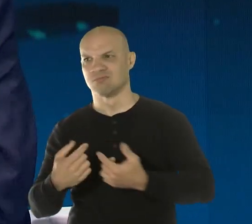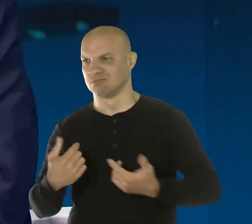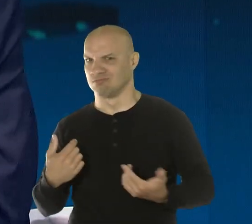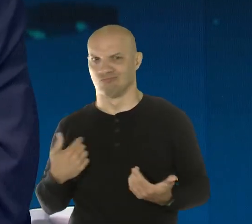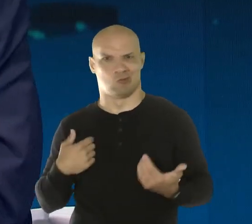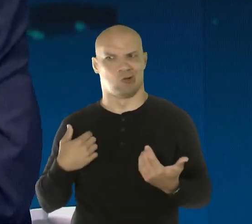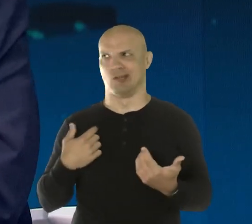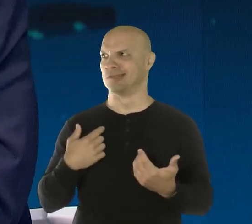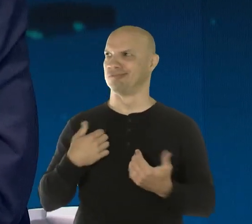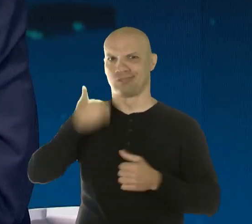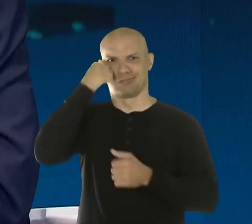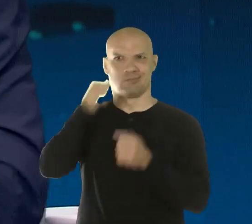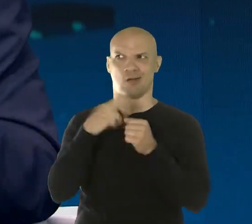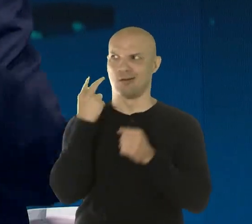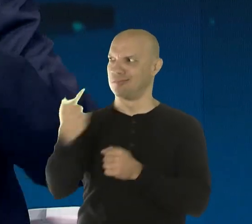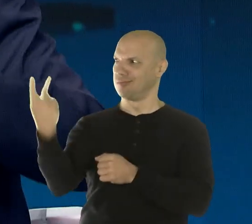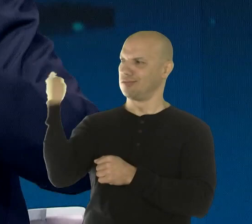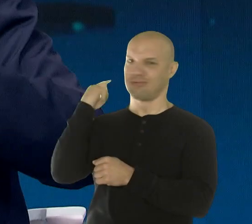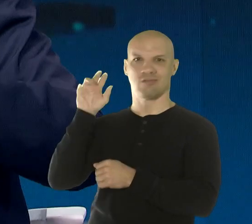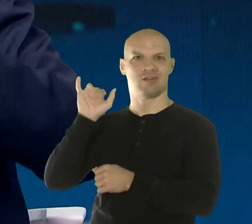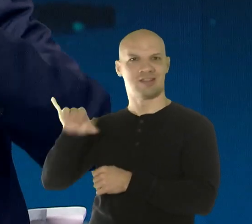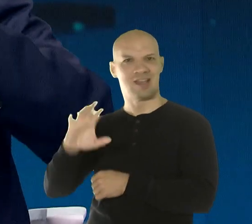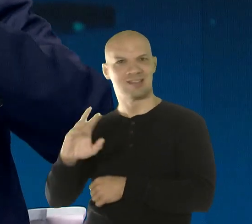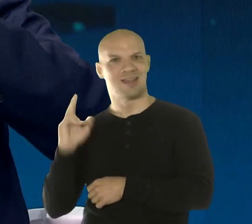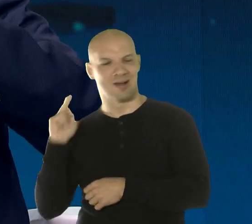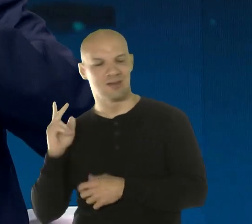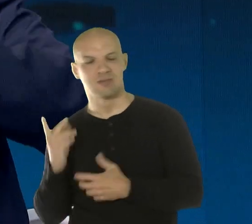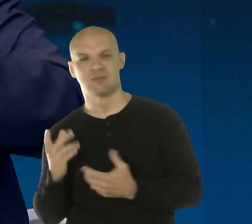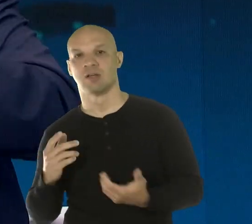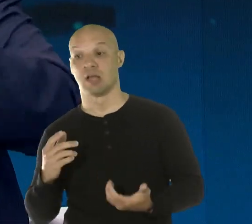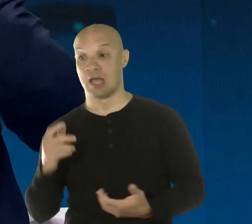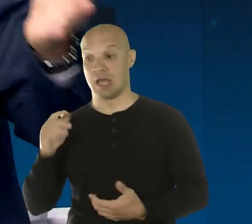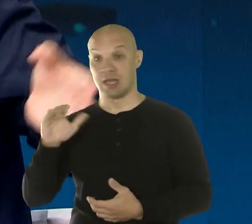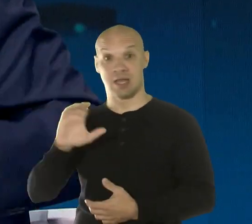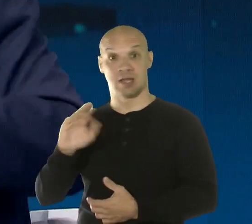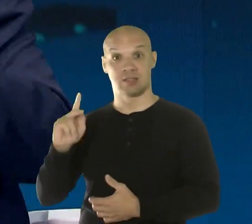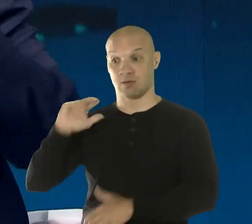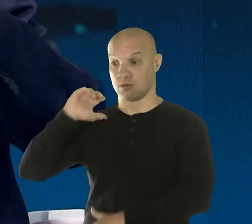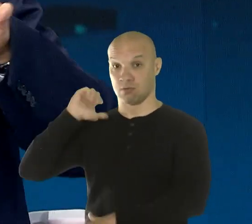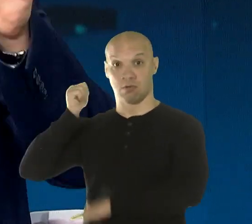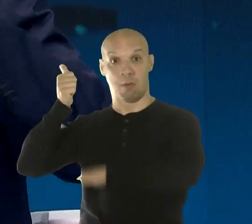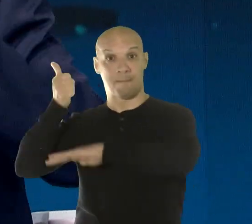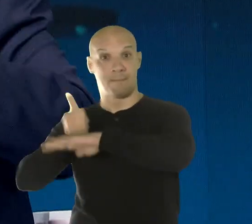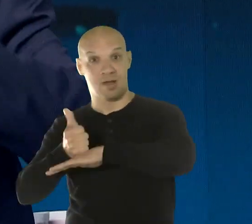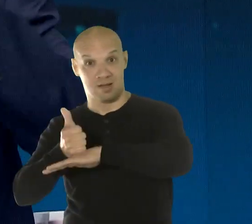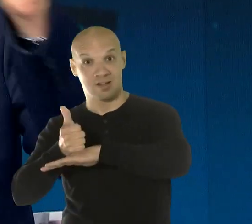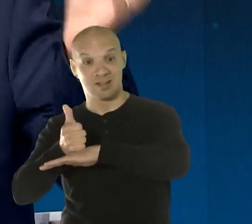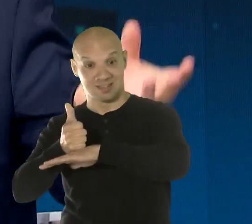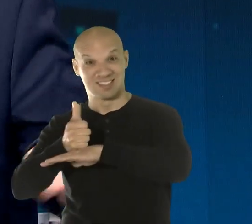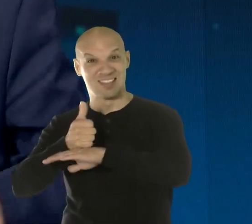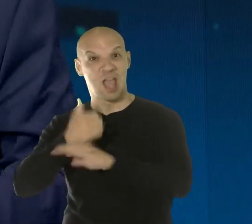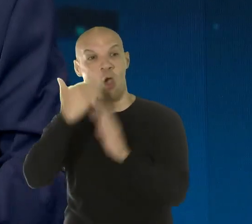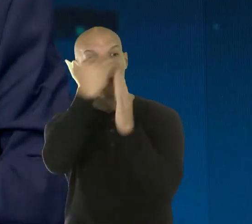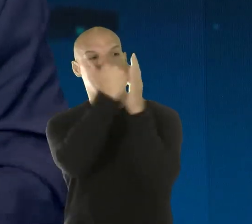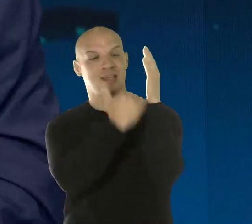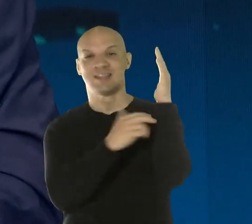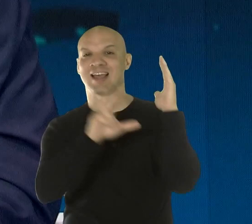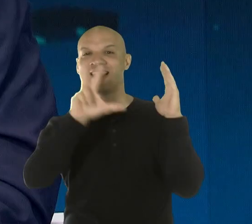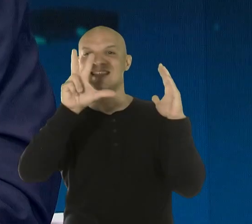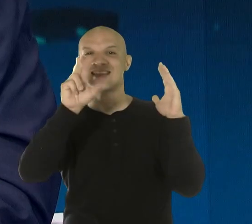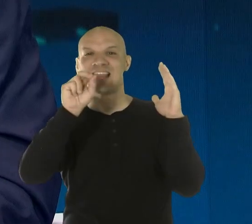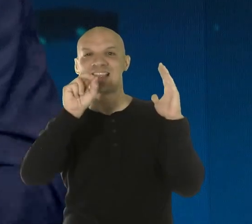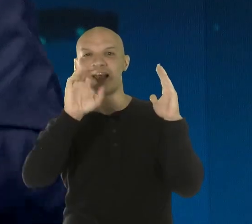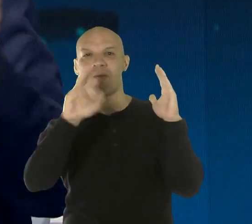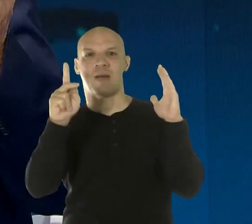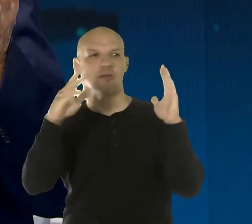claro, entonces, y es un banco que establecido que está entre los 30 bancos más importantes, por lo menos la estructura banca mundial,